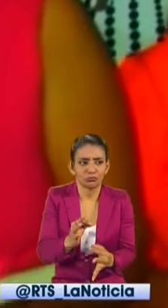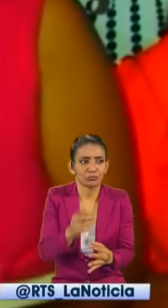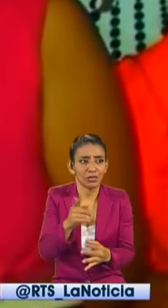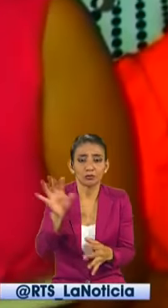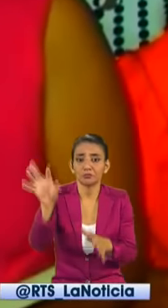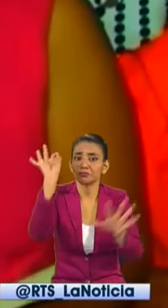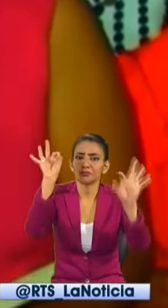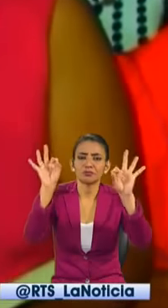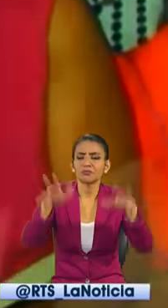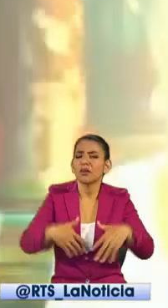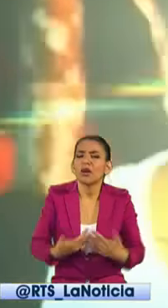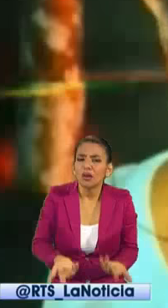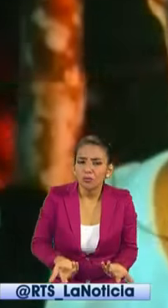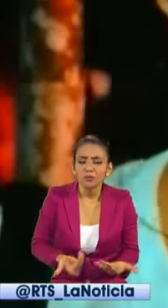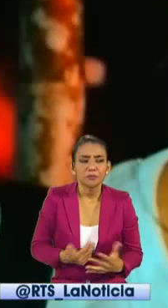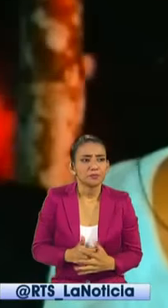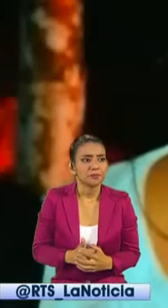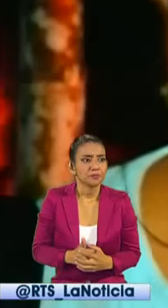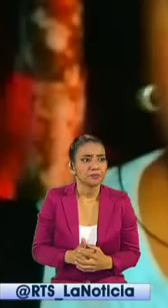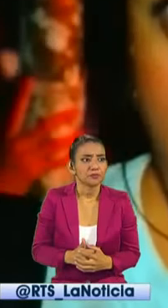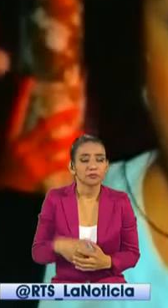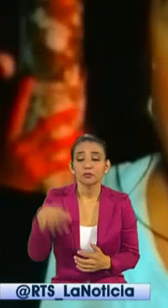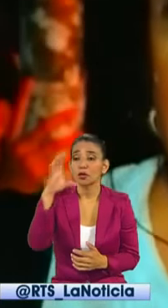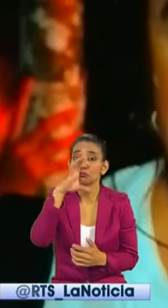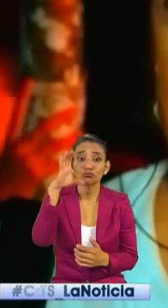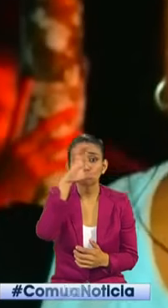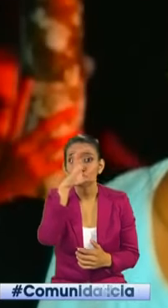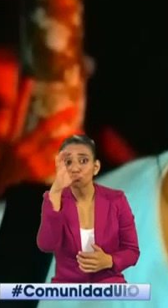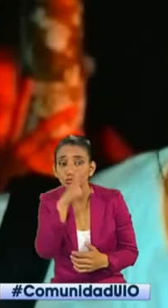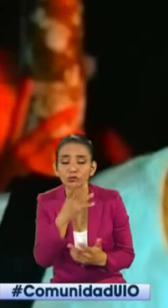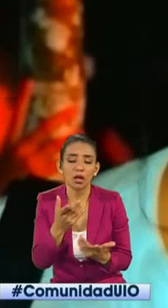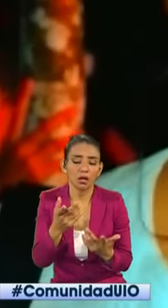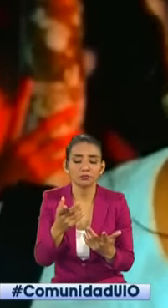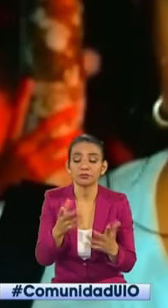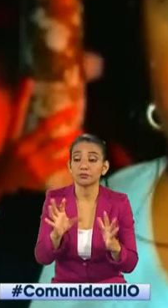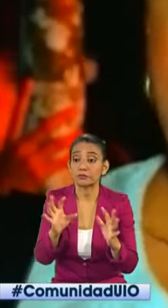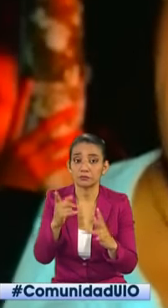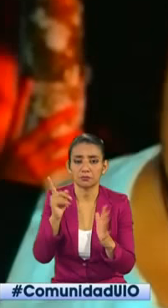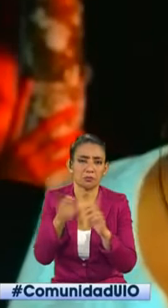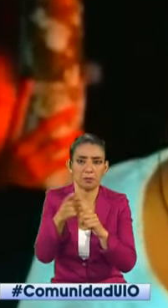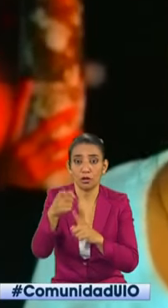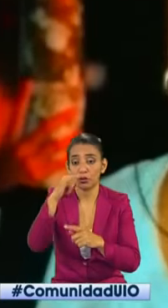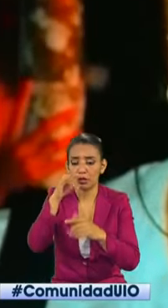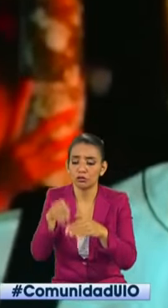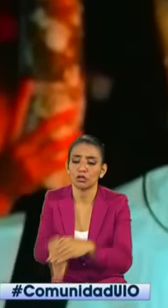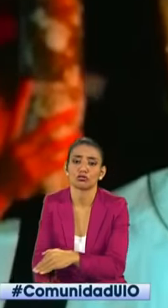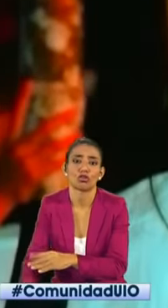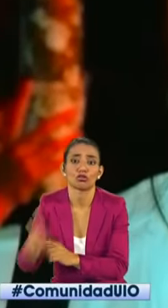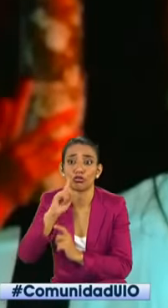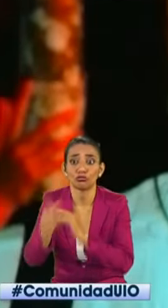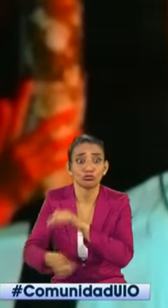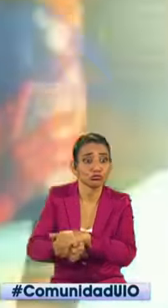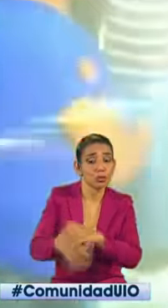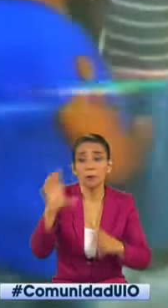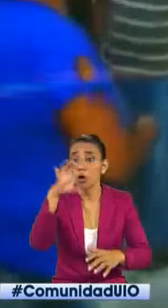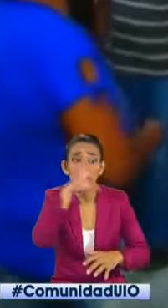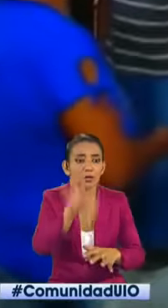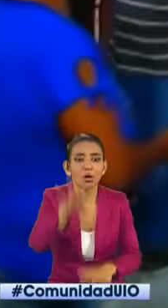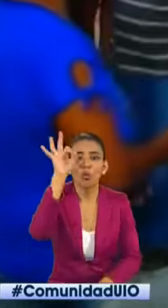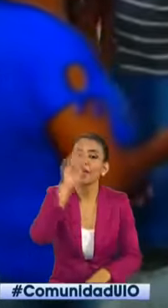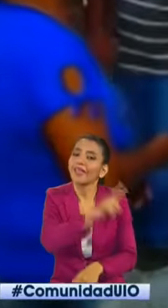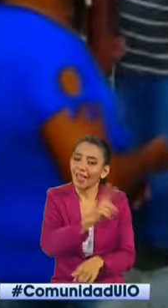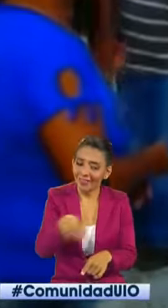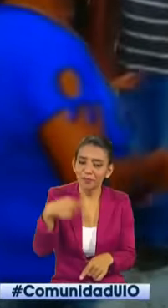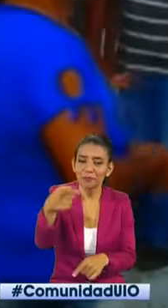una manera muy original. Buscamos al niño, lo escondemos, y ahí el que lo encuentra es la madrina para el próximo año. En